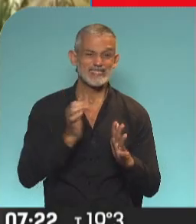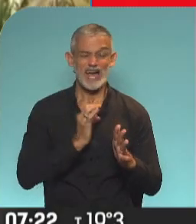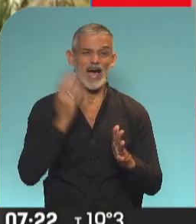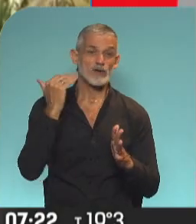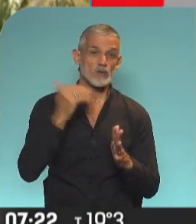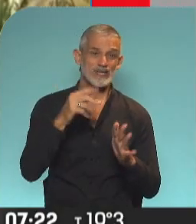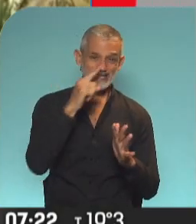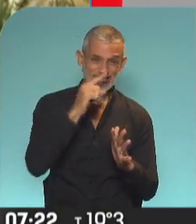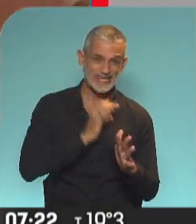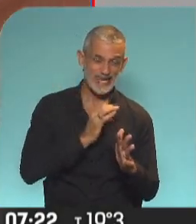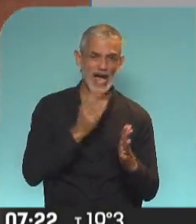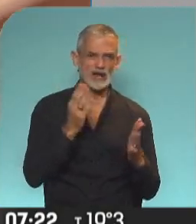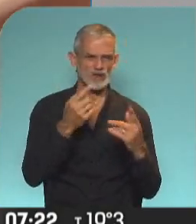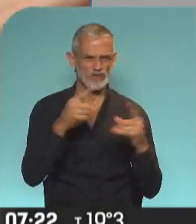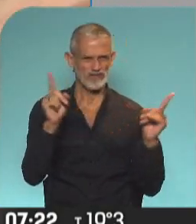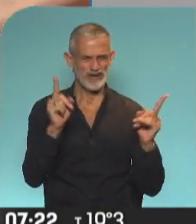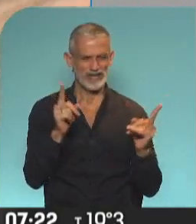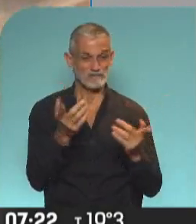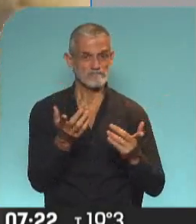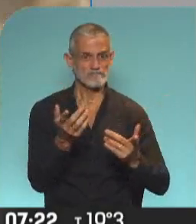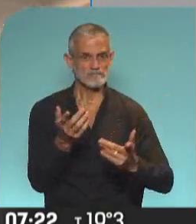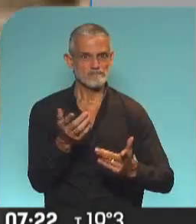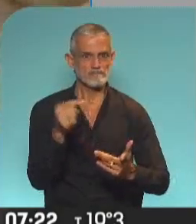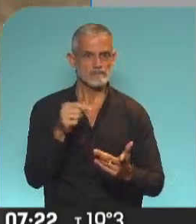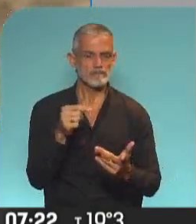En el mercado internacional, como estamos hablando